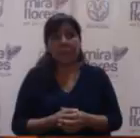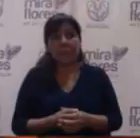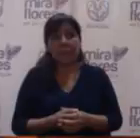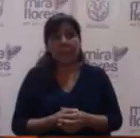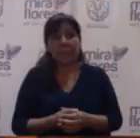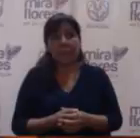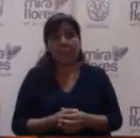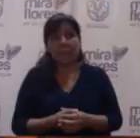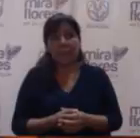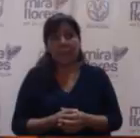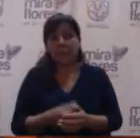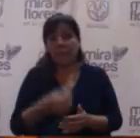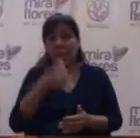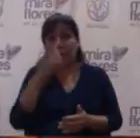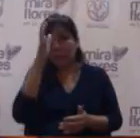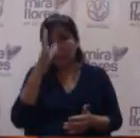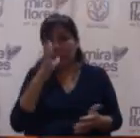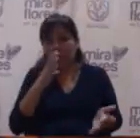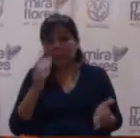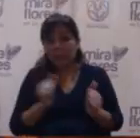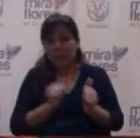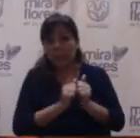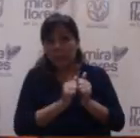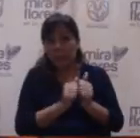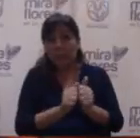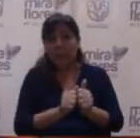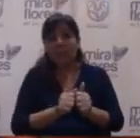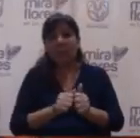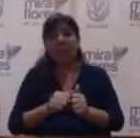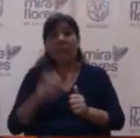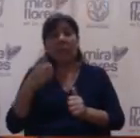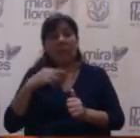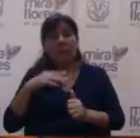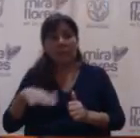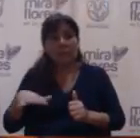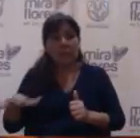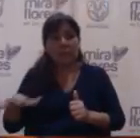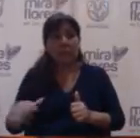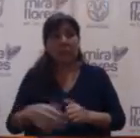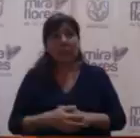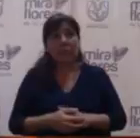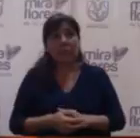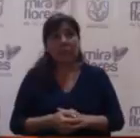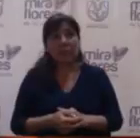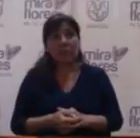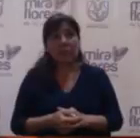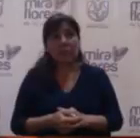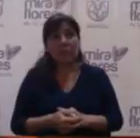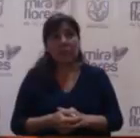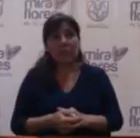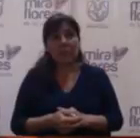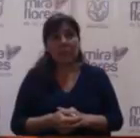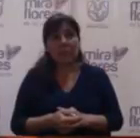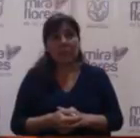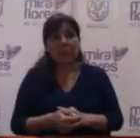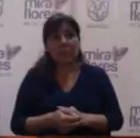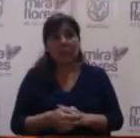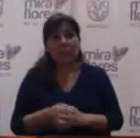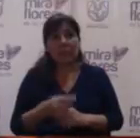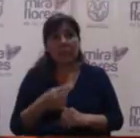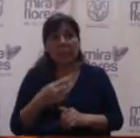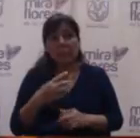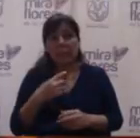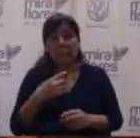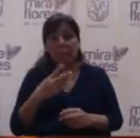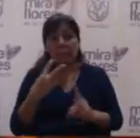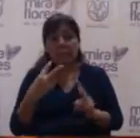acompañan a los chicos, sobre todo en los fines de semana, cuando hay temas de discotecas, por tema de drogas, por tema de